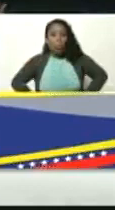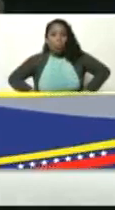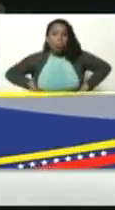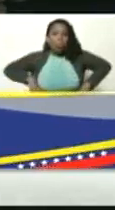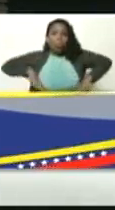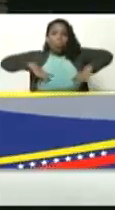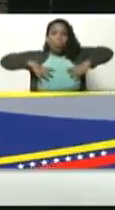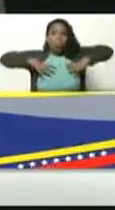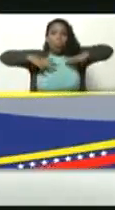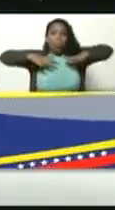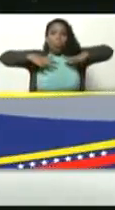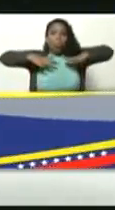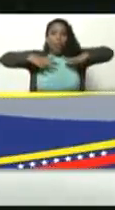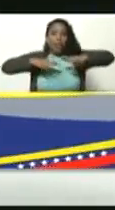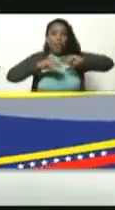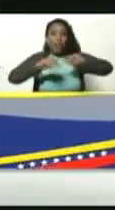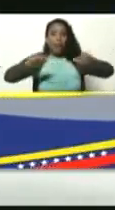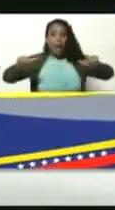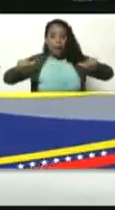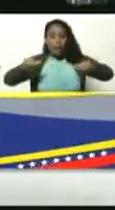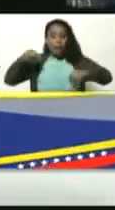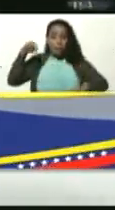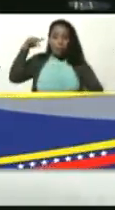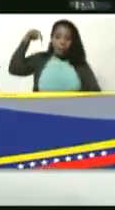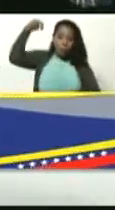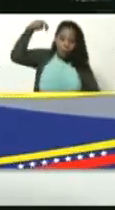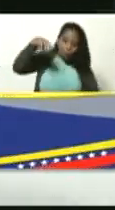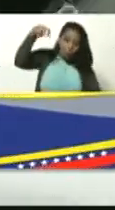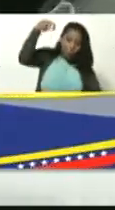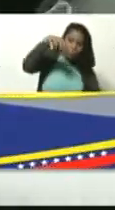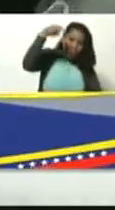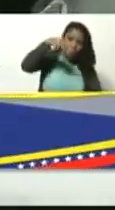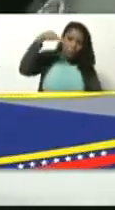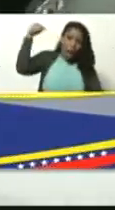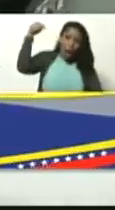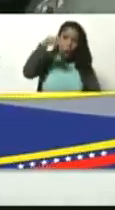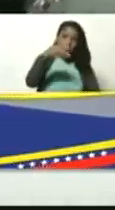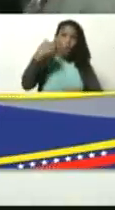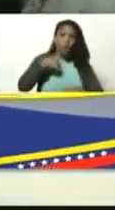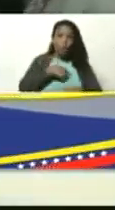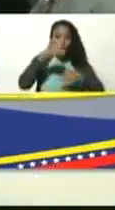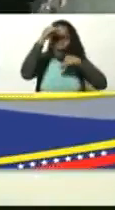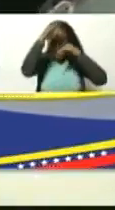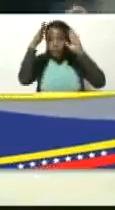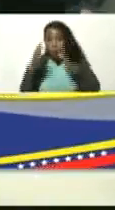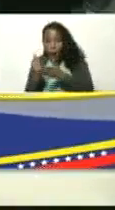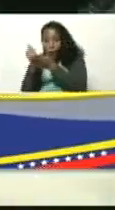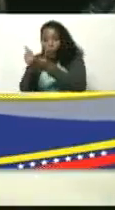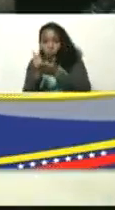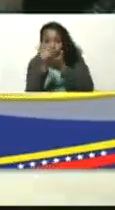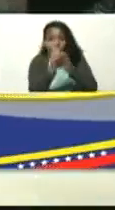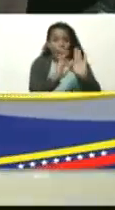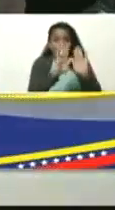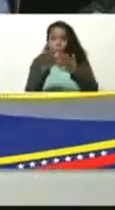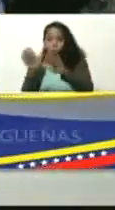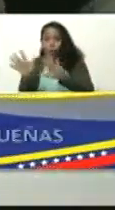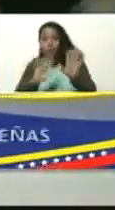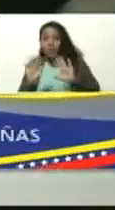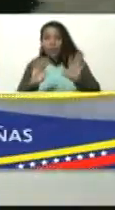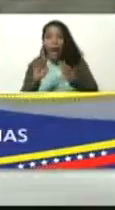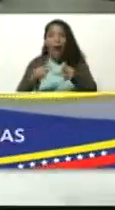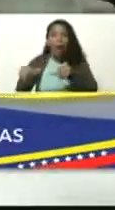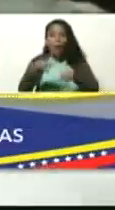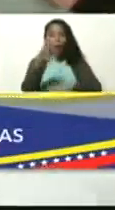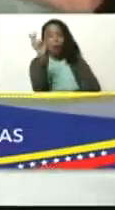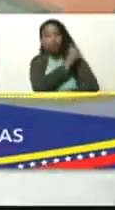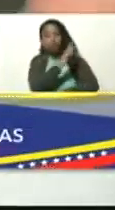Bastante gente caminando hacia la parte de abajo y bueno, nosotros prestándole atención. Ya en el sitio estaba el